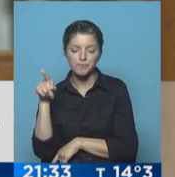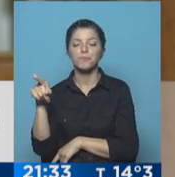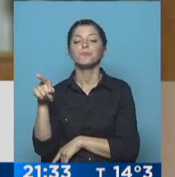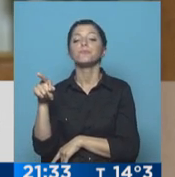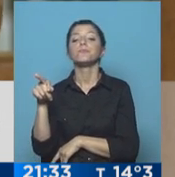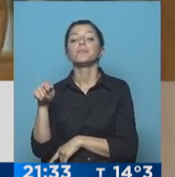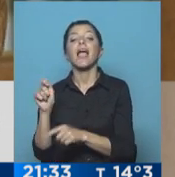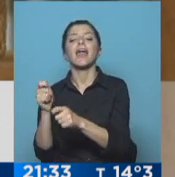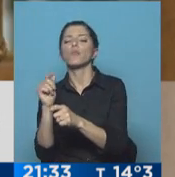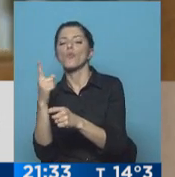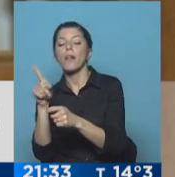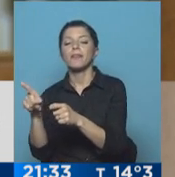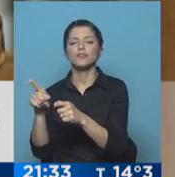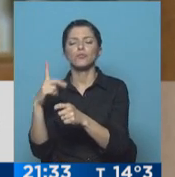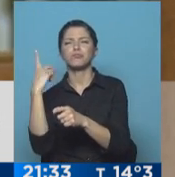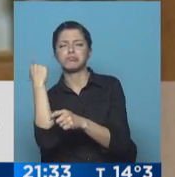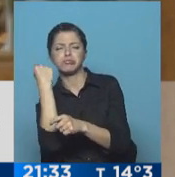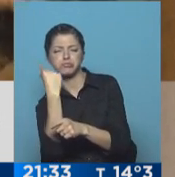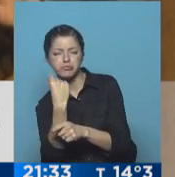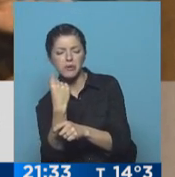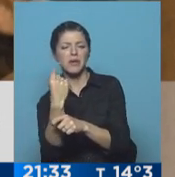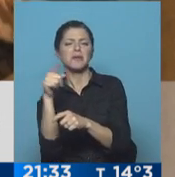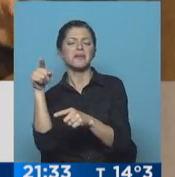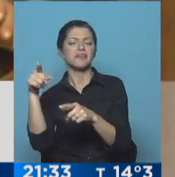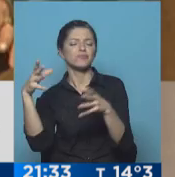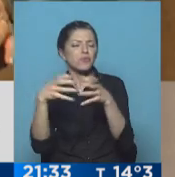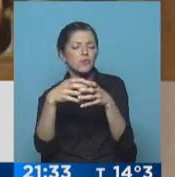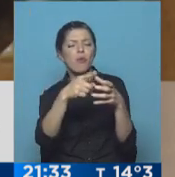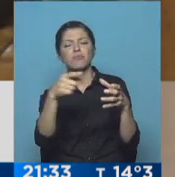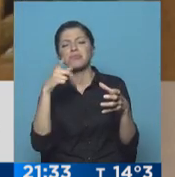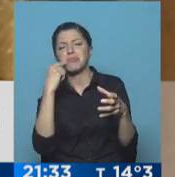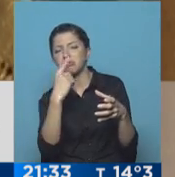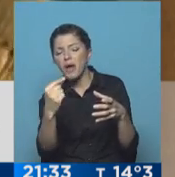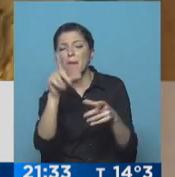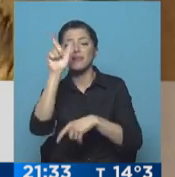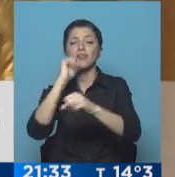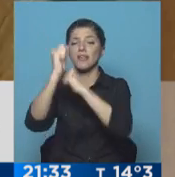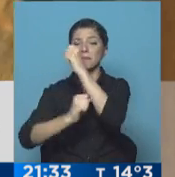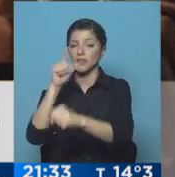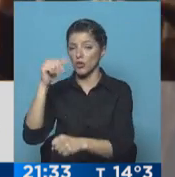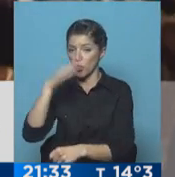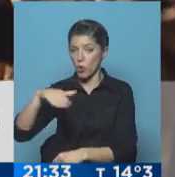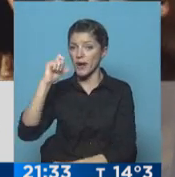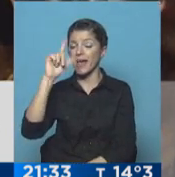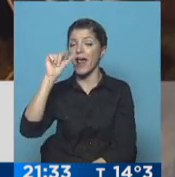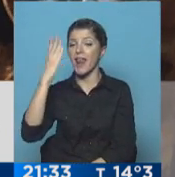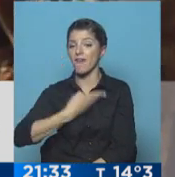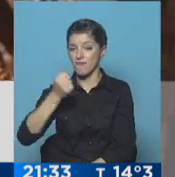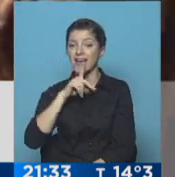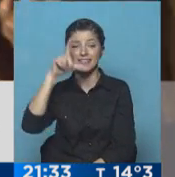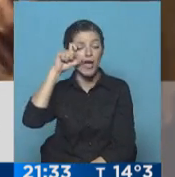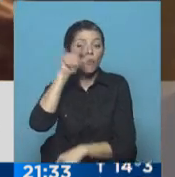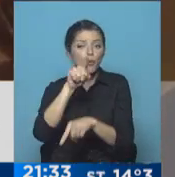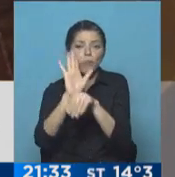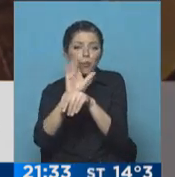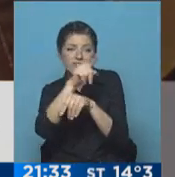agraviaron y fundamentalmente difamaron a empresarios del Calafate, como que eran amigos del